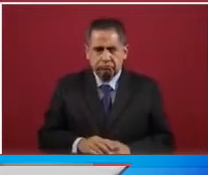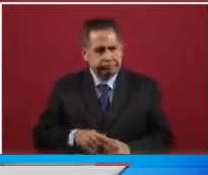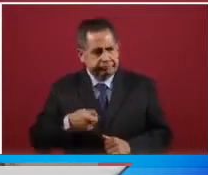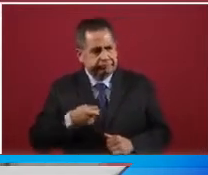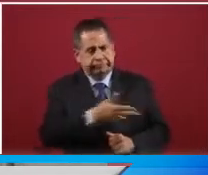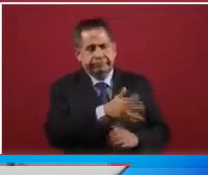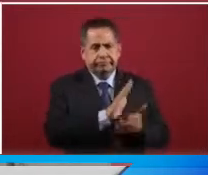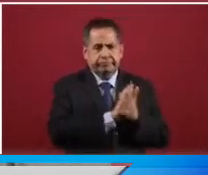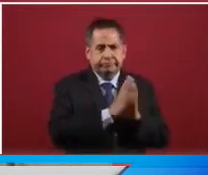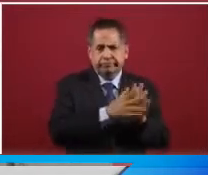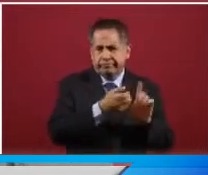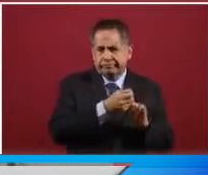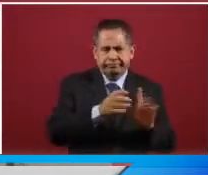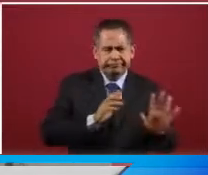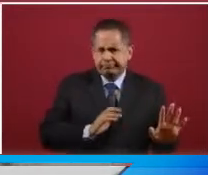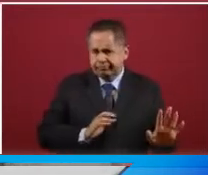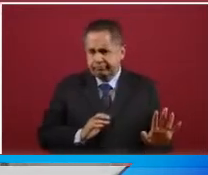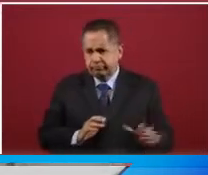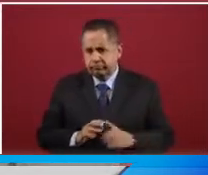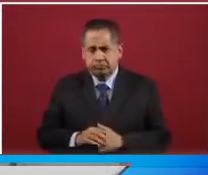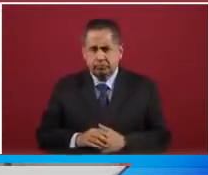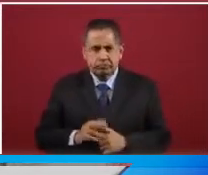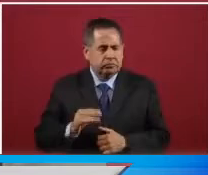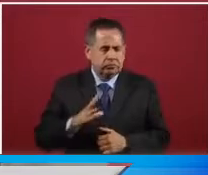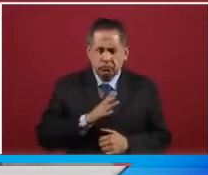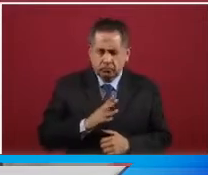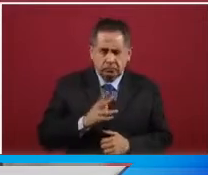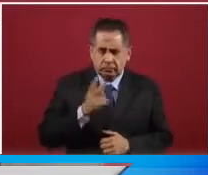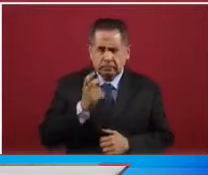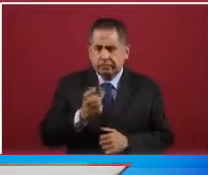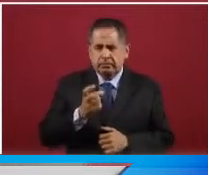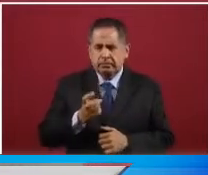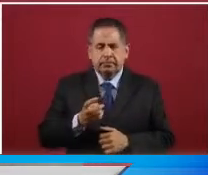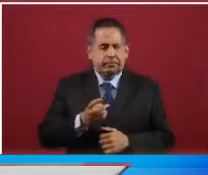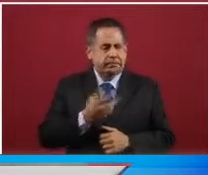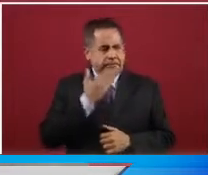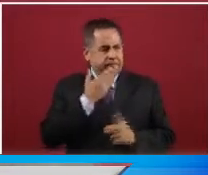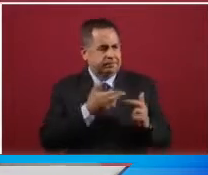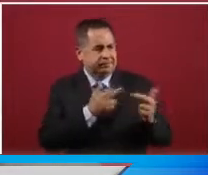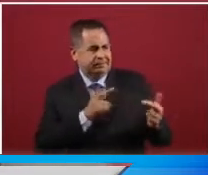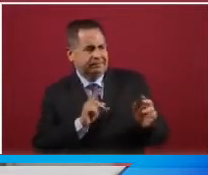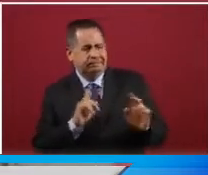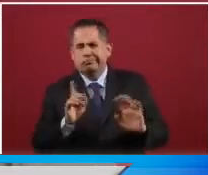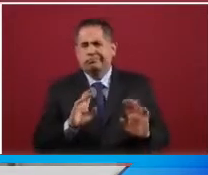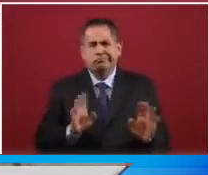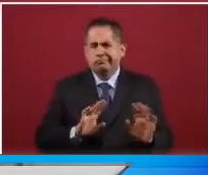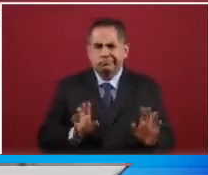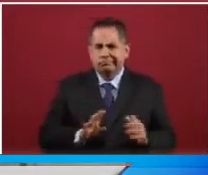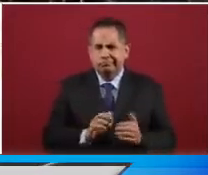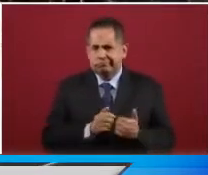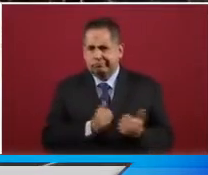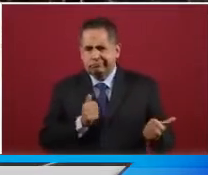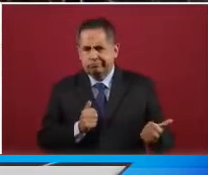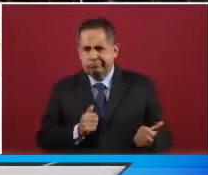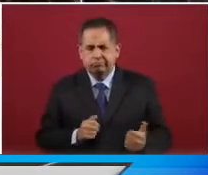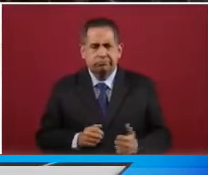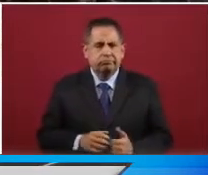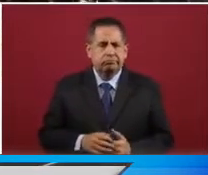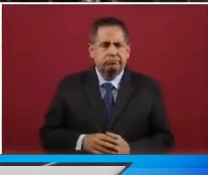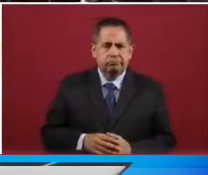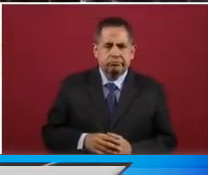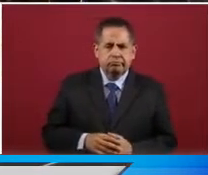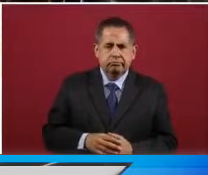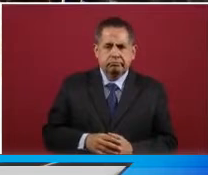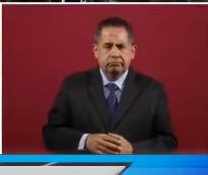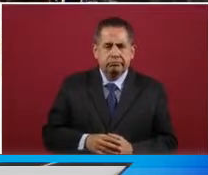el plan de desarrollo se menciona que se buscarán los canales para lograr la paz en el país. Aunque aún no se inicia con estas acciones, lo primero que se